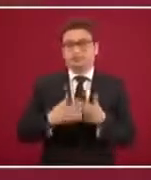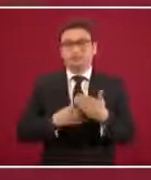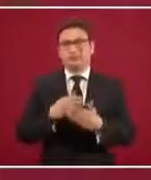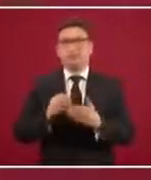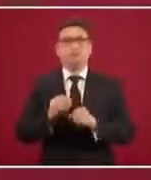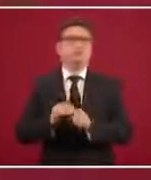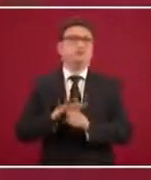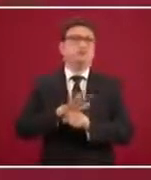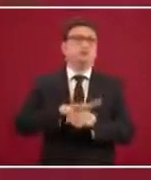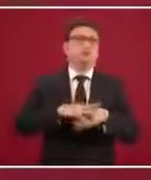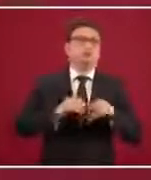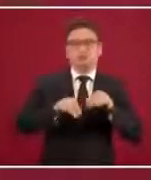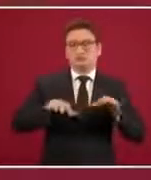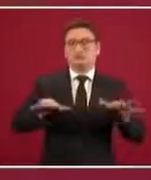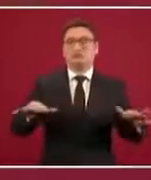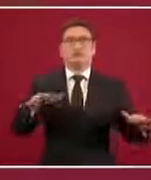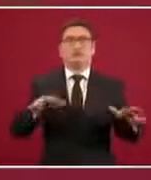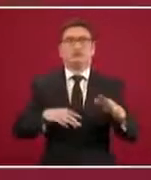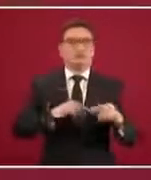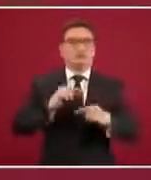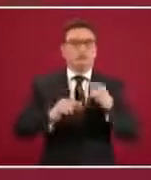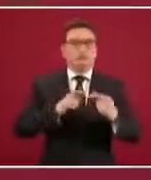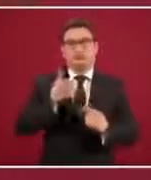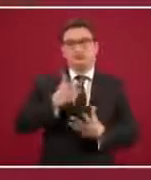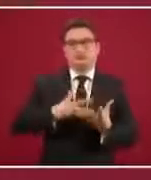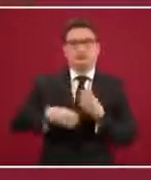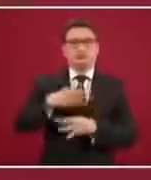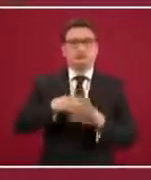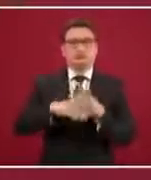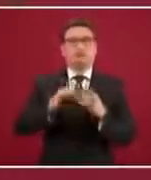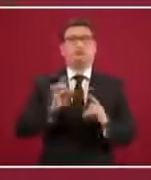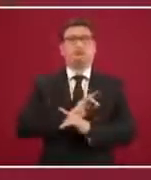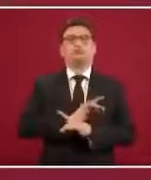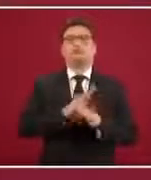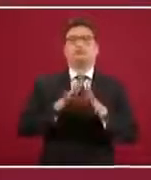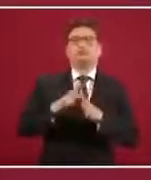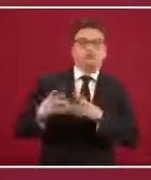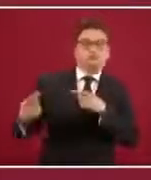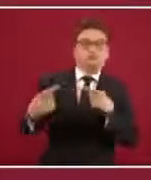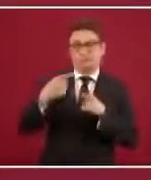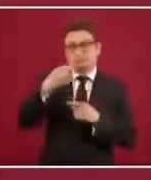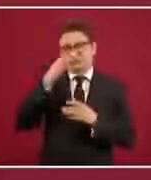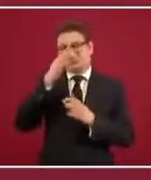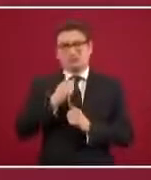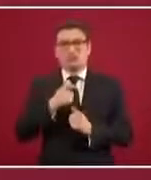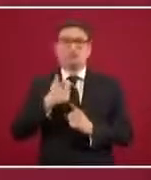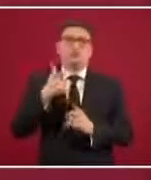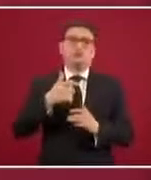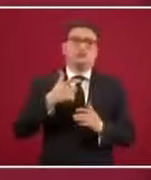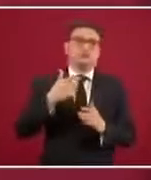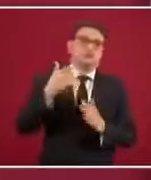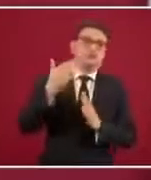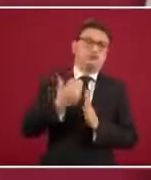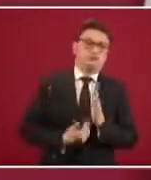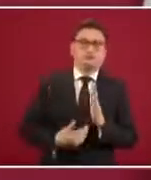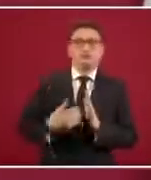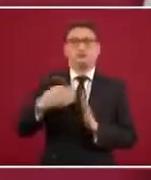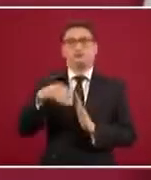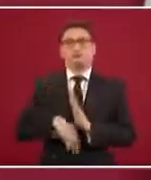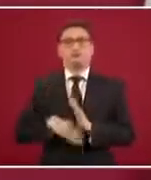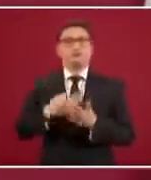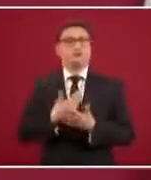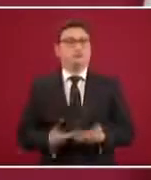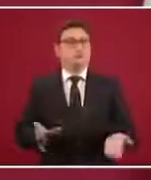del coronavirus, afectar a la economía, viene este desacuerdo y se desploman los precios? Y hasta